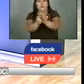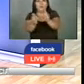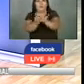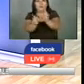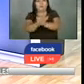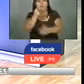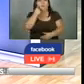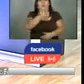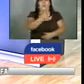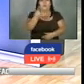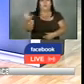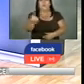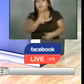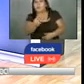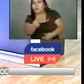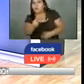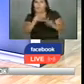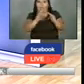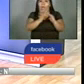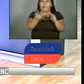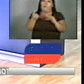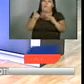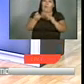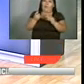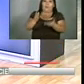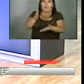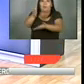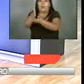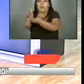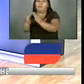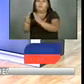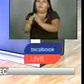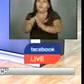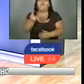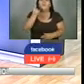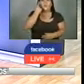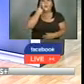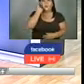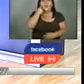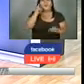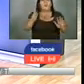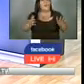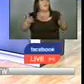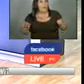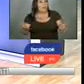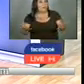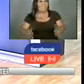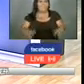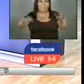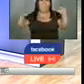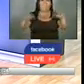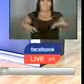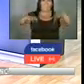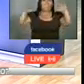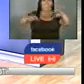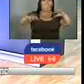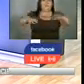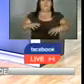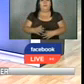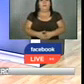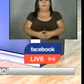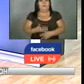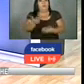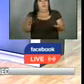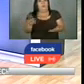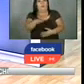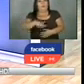personas que se encuentran, ya sea en sus hogares o que no han llegado a sus hogares, hay que tener mucha precaución porque las lluvias están generando diversos estragos en